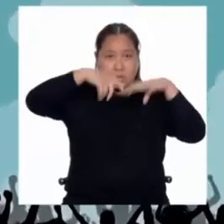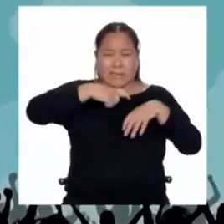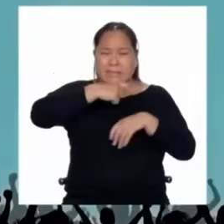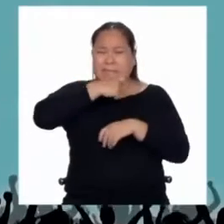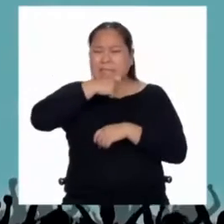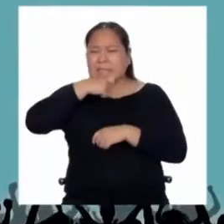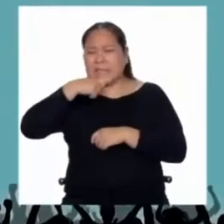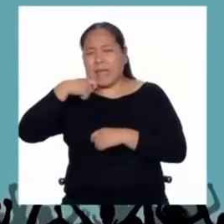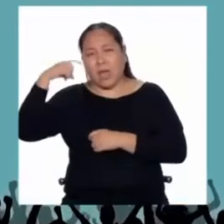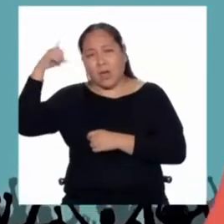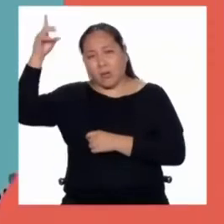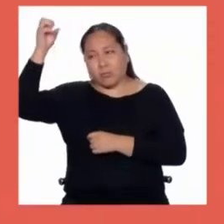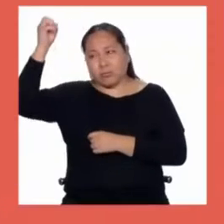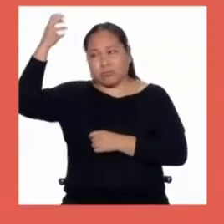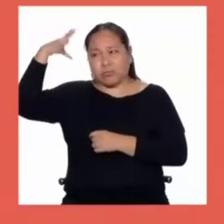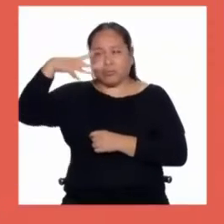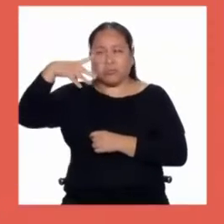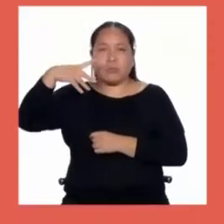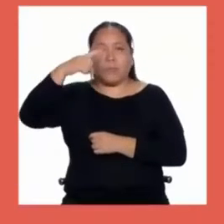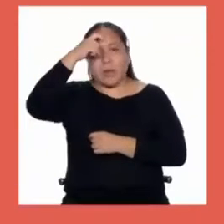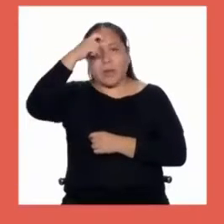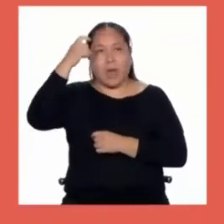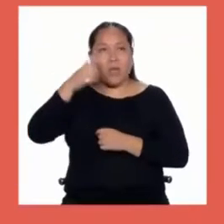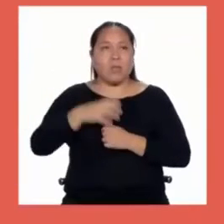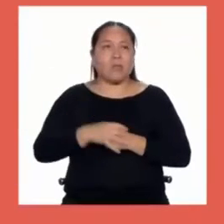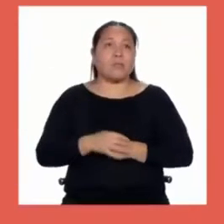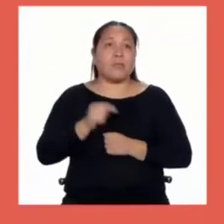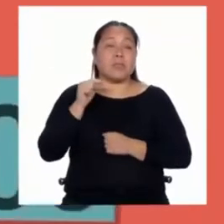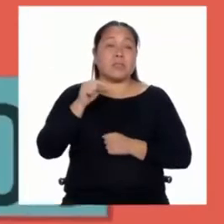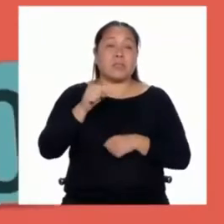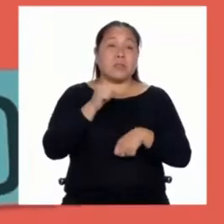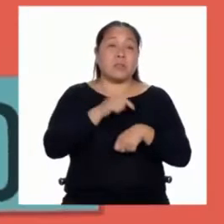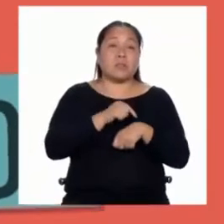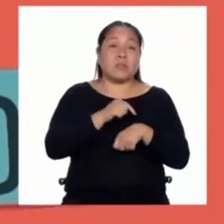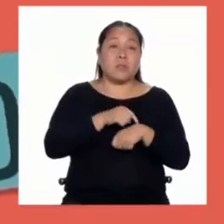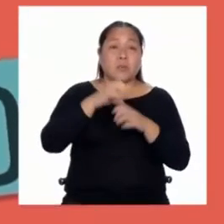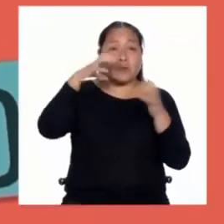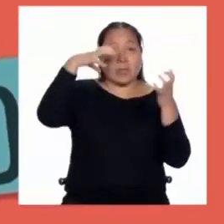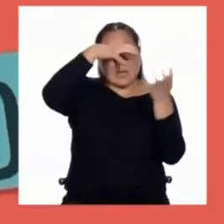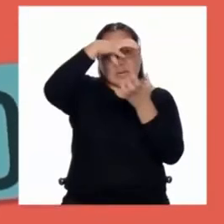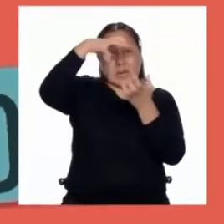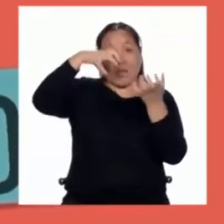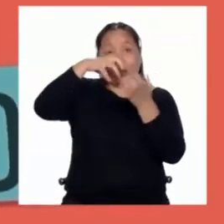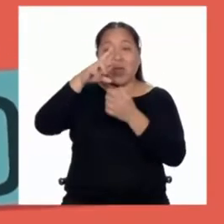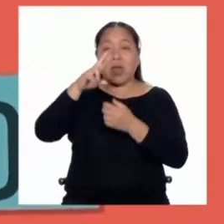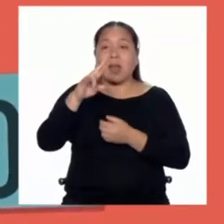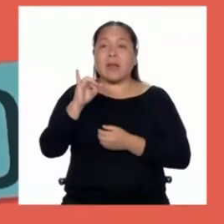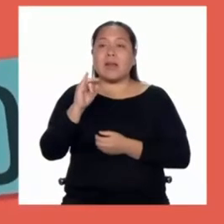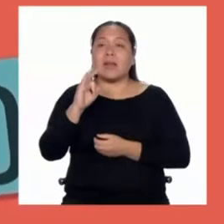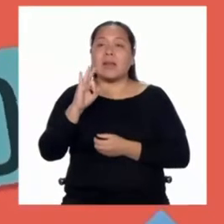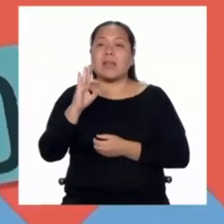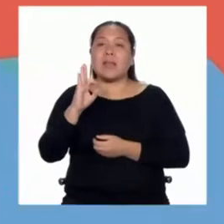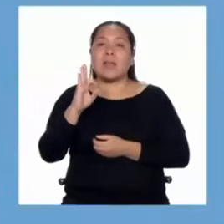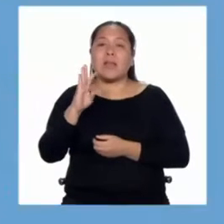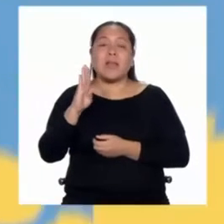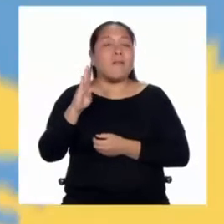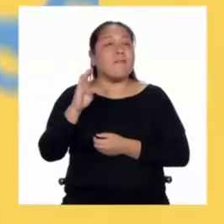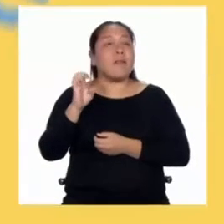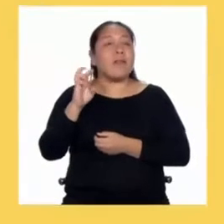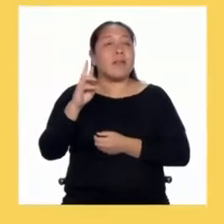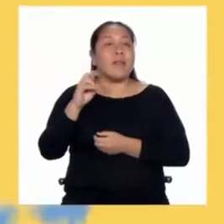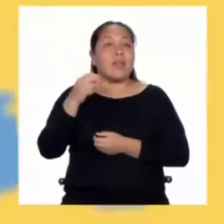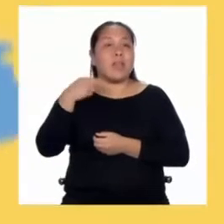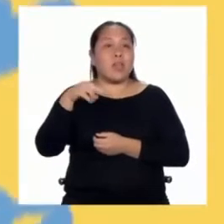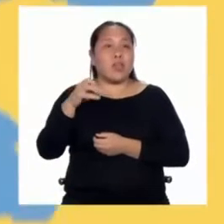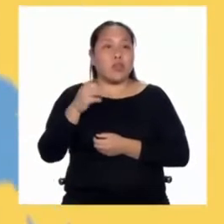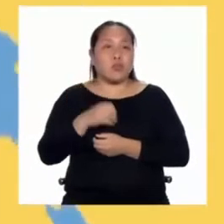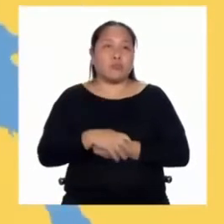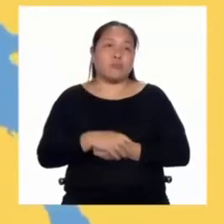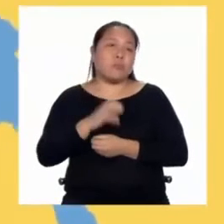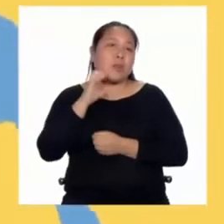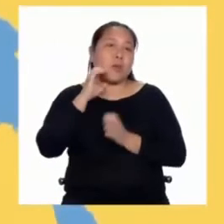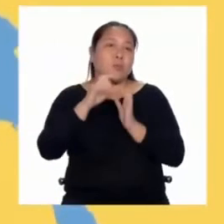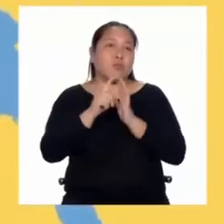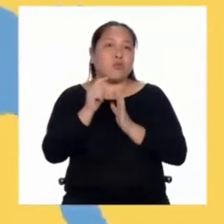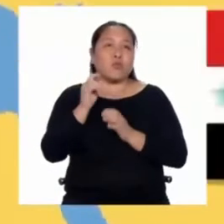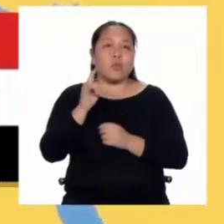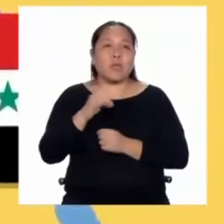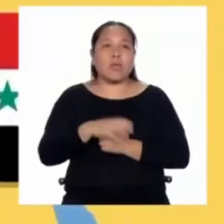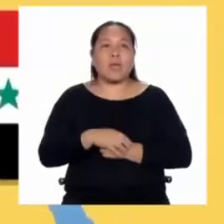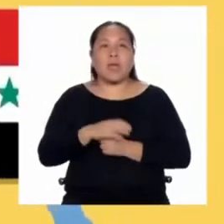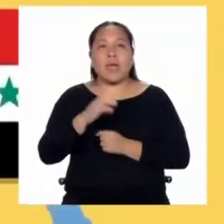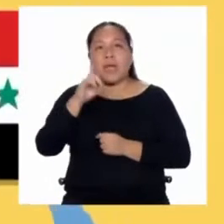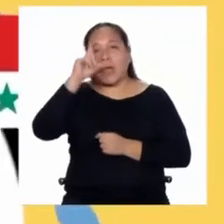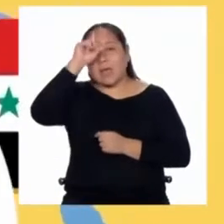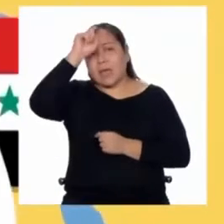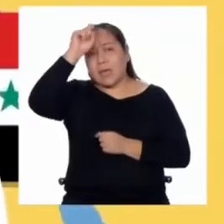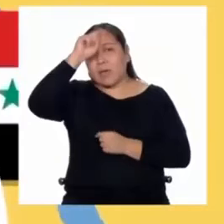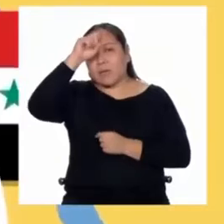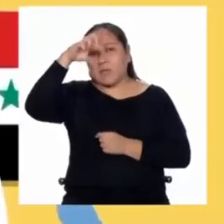y cálido en verano. Estos tipos de clima se dan en los países ribereños del Mediterráneo, como Turquía, Egipto,